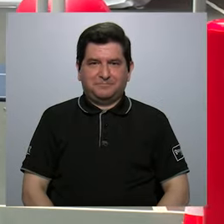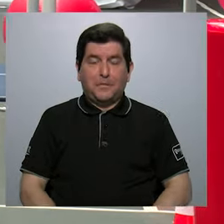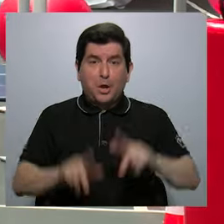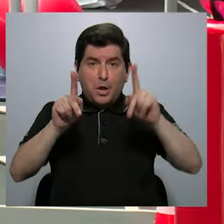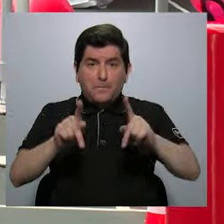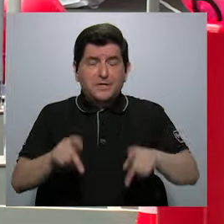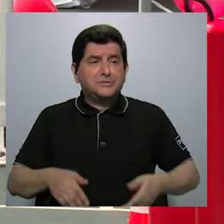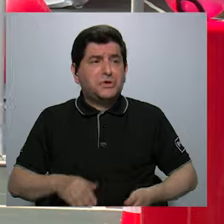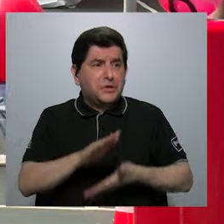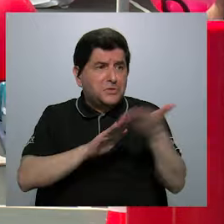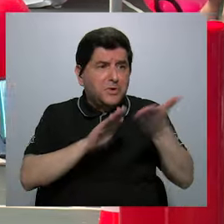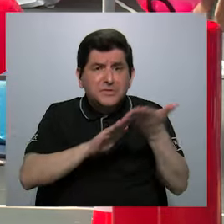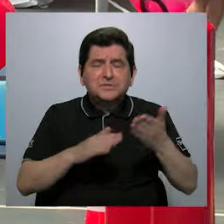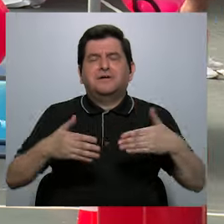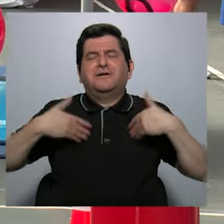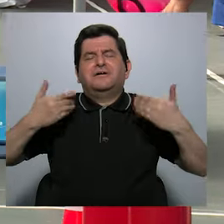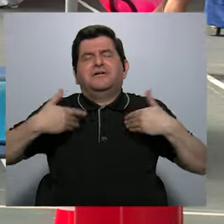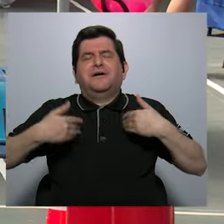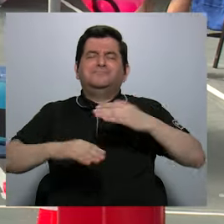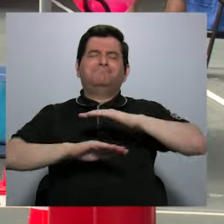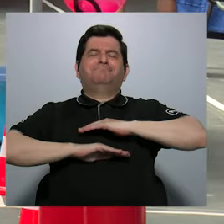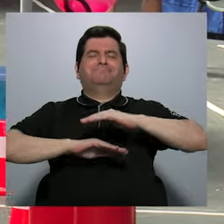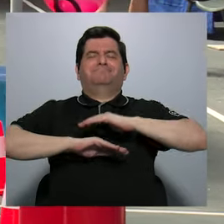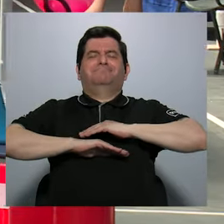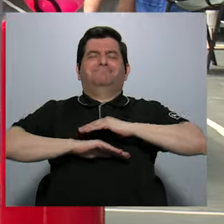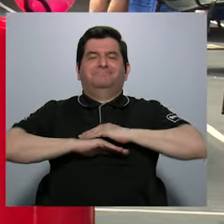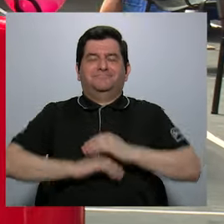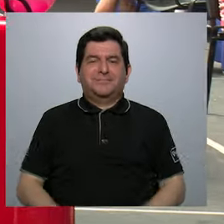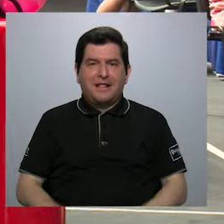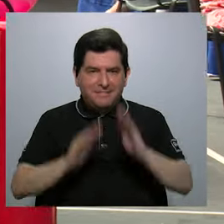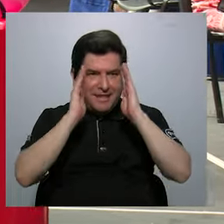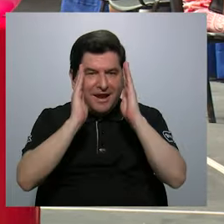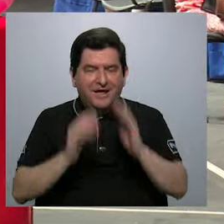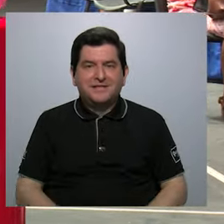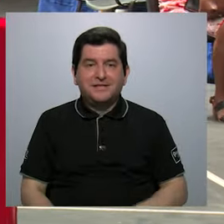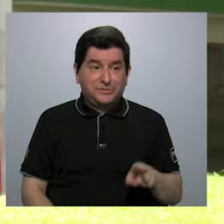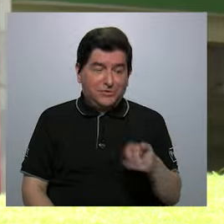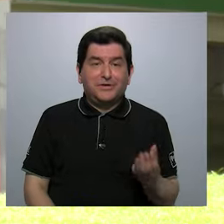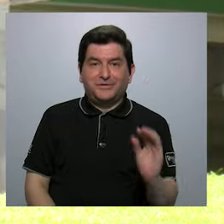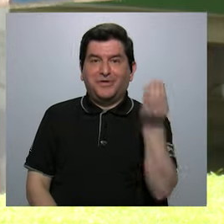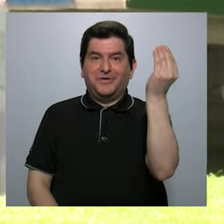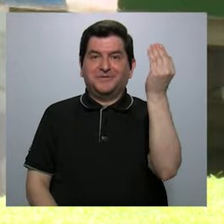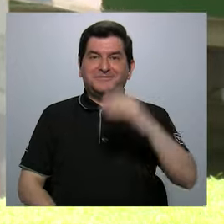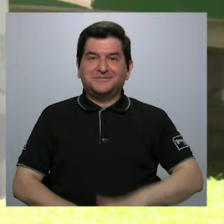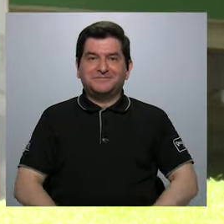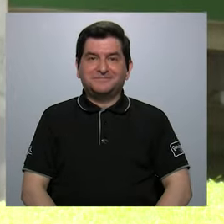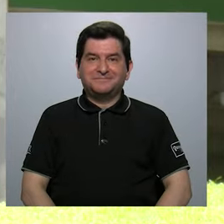gente se va contenta, satisfecha de que los atendieron los muchachos.